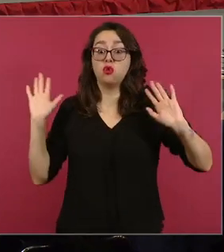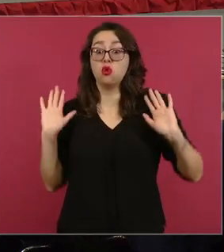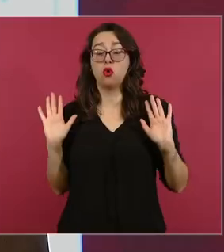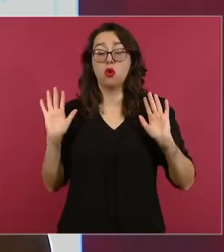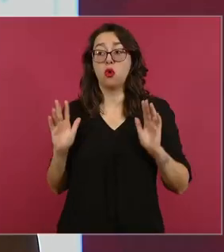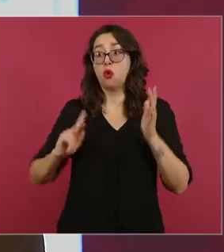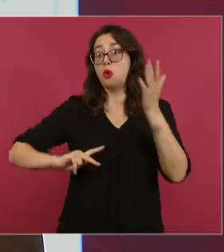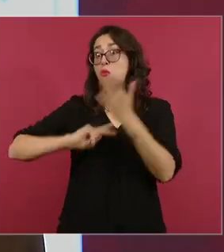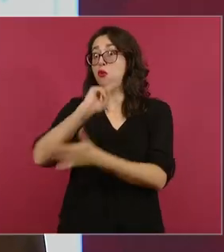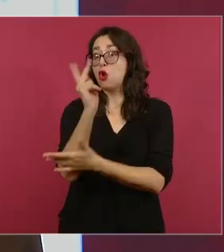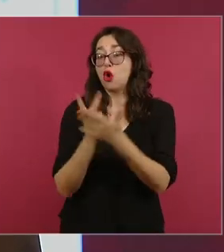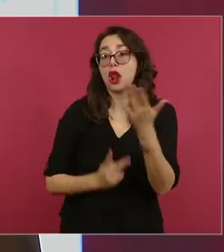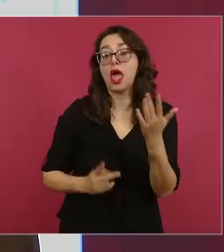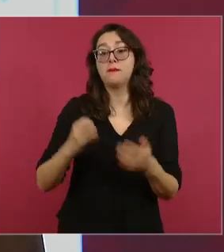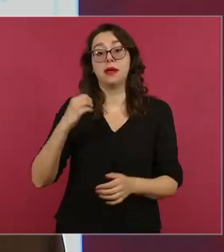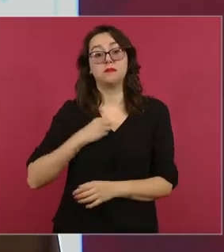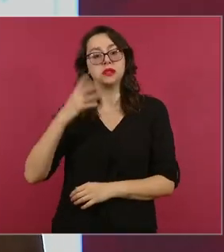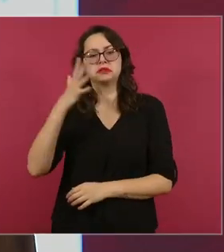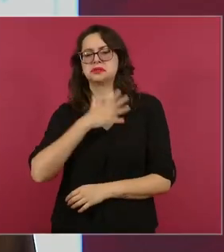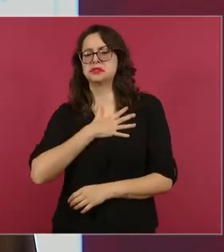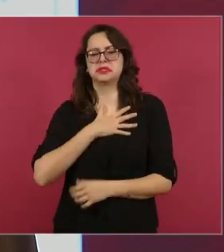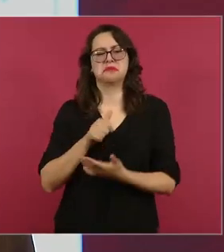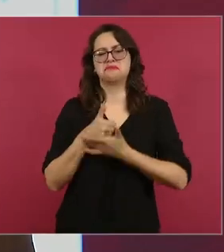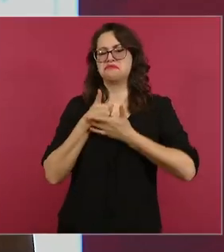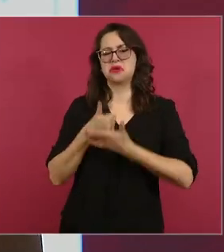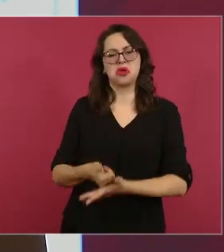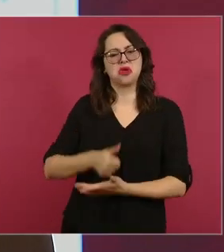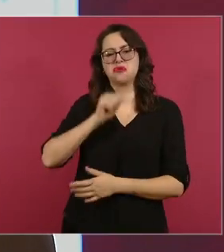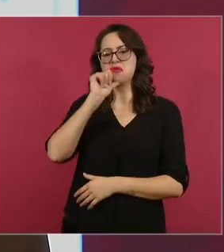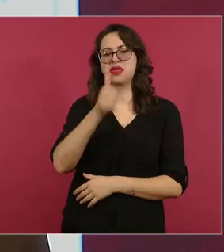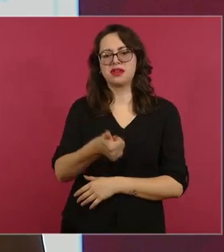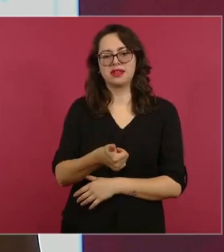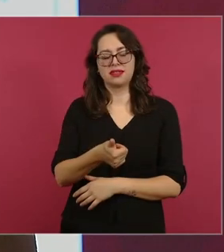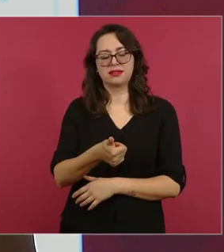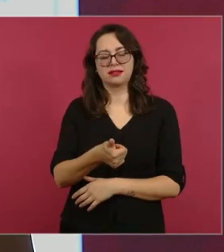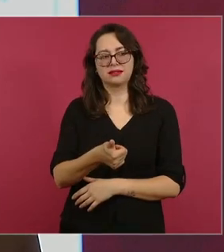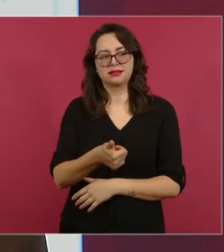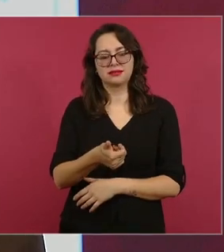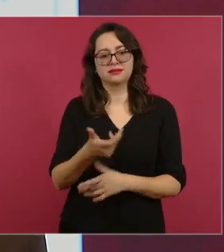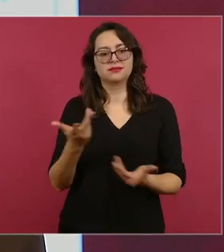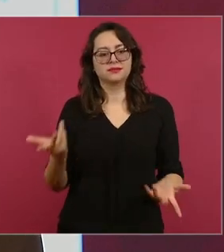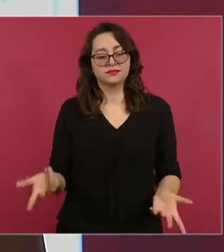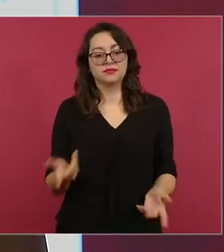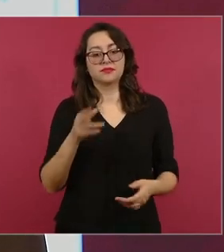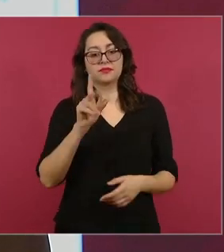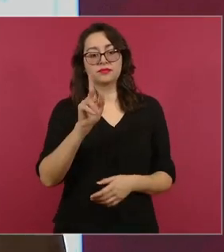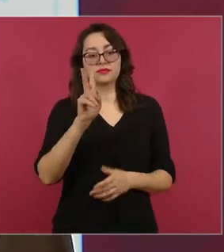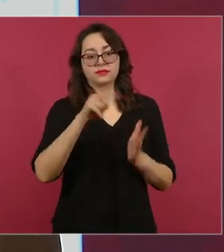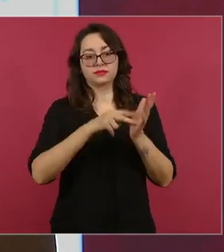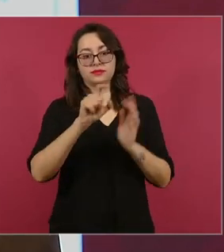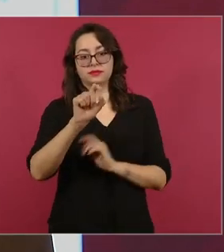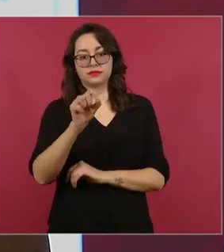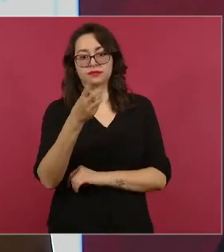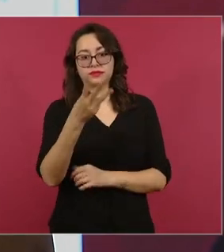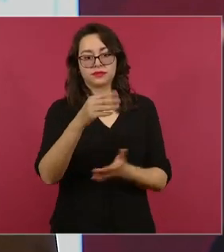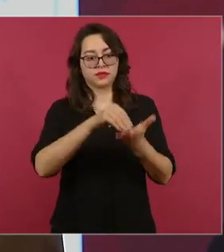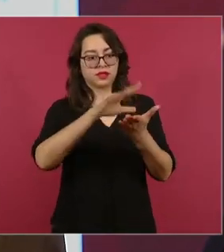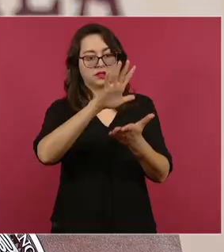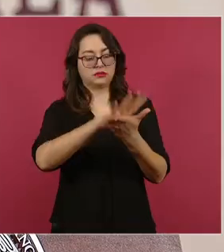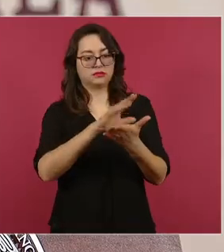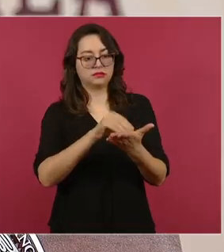Económico publicó un informe que se llama Reformas de Política Económica para 2023 en pos del